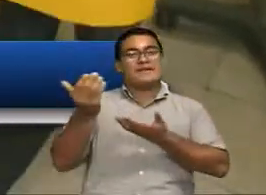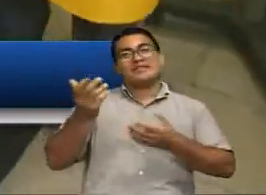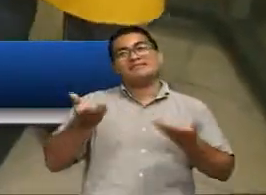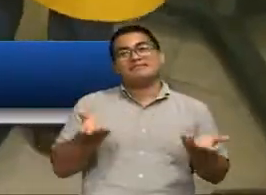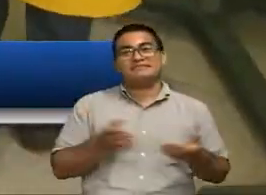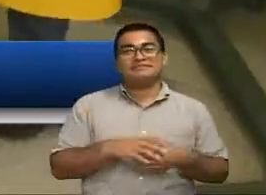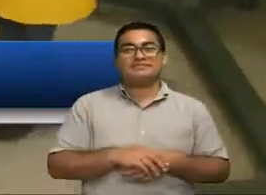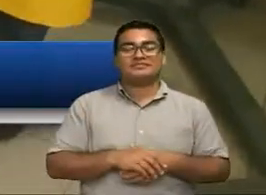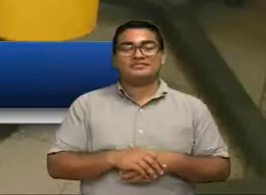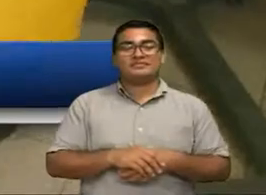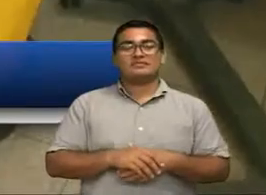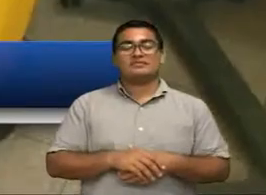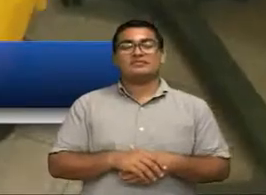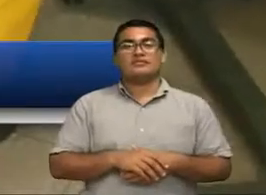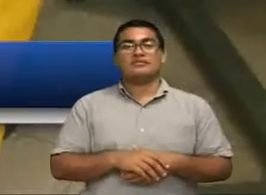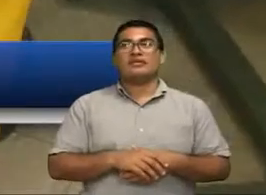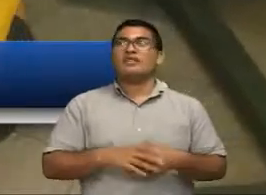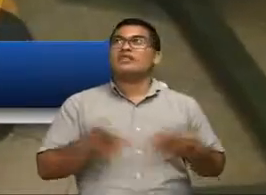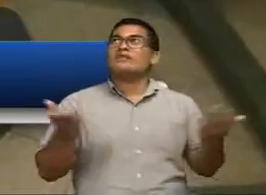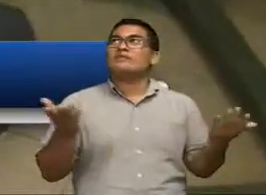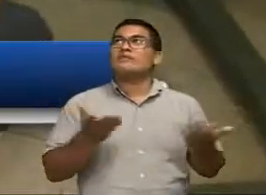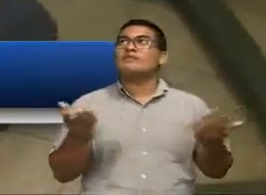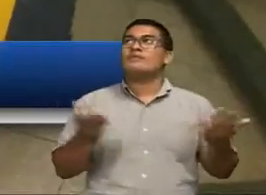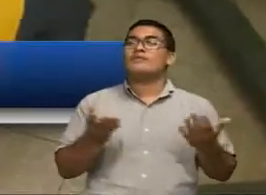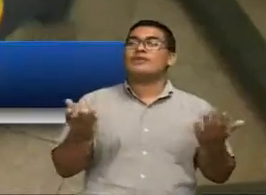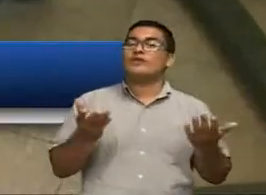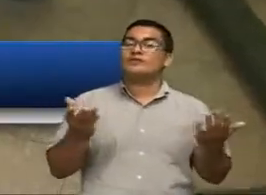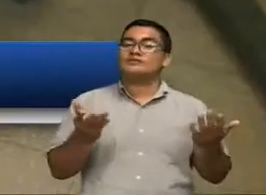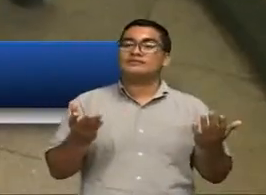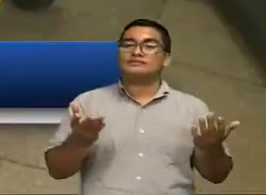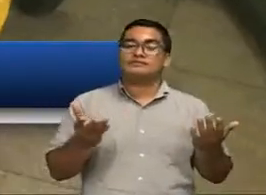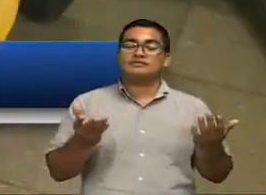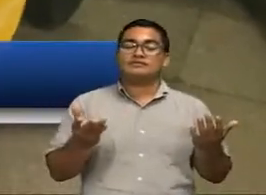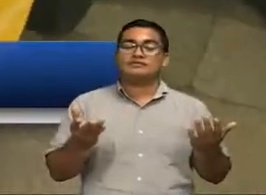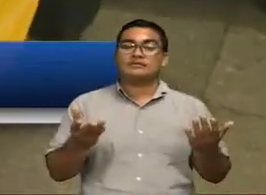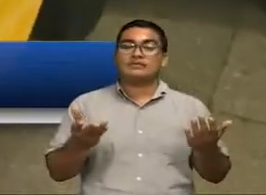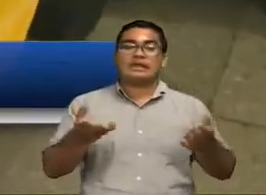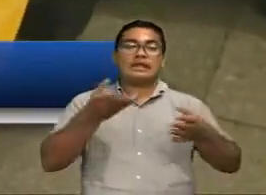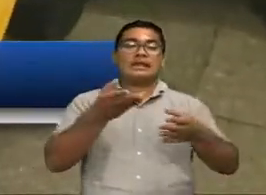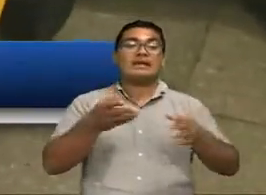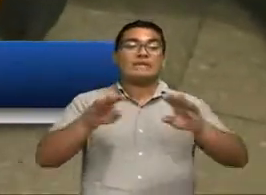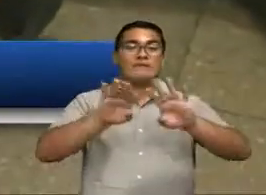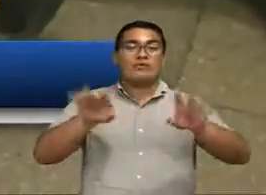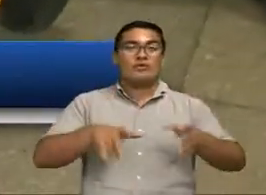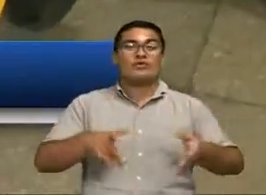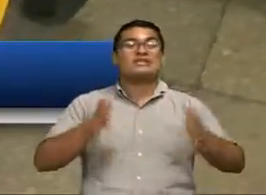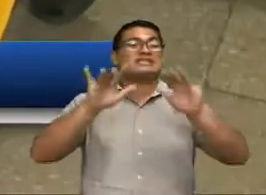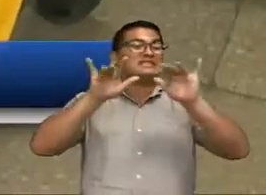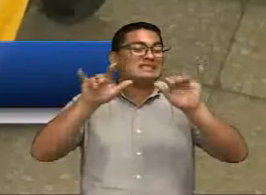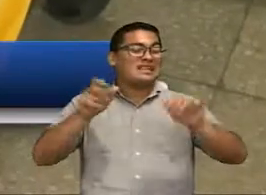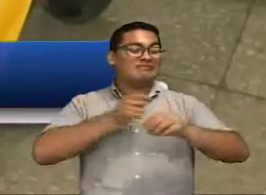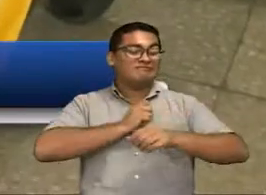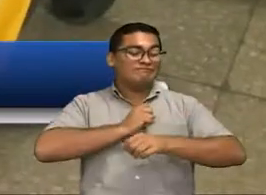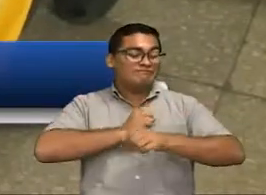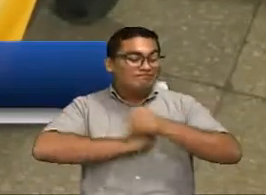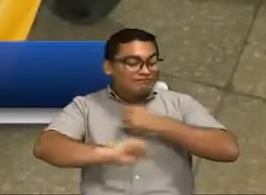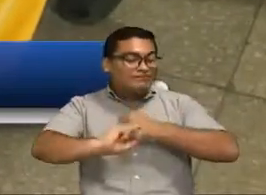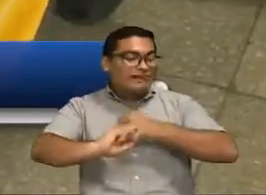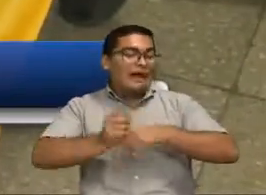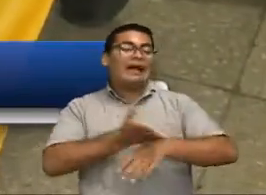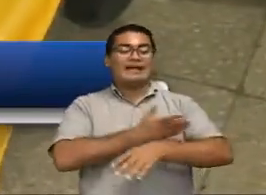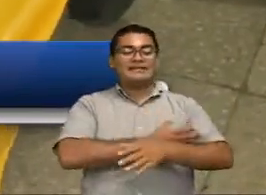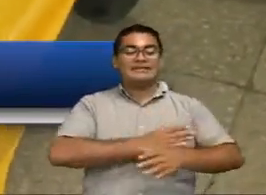forma de, o esta posición se hace previo cuando la mujer ya va a expulsar el bebé. Sí, previo.